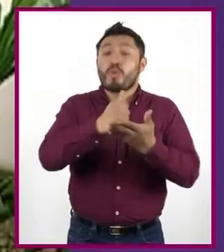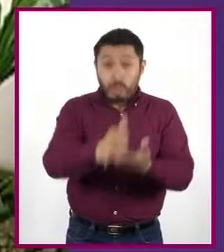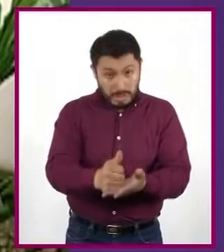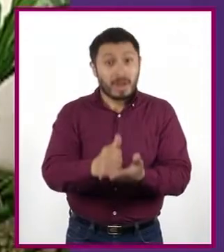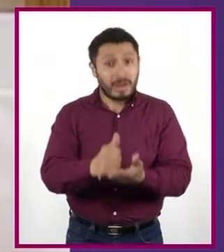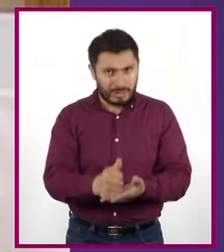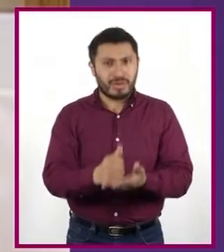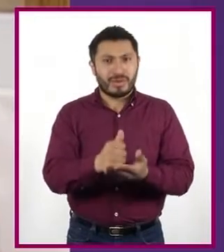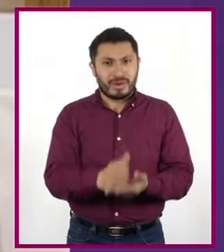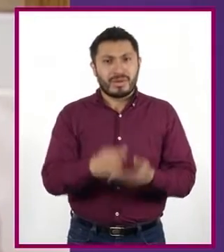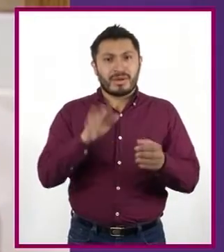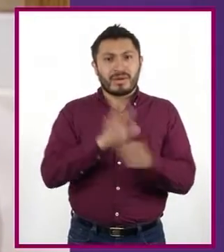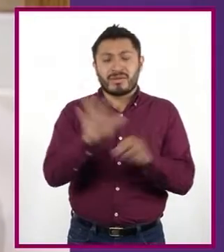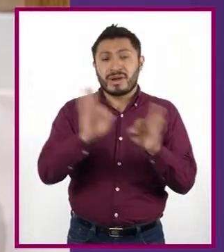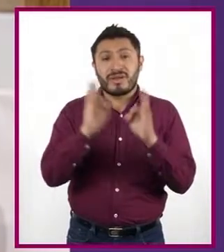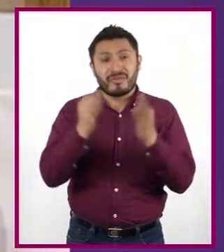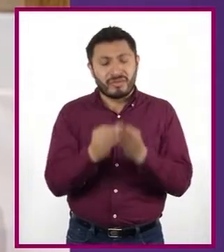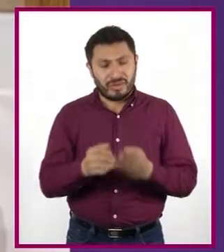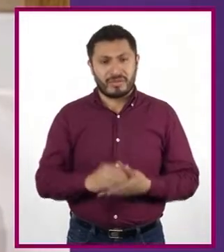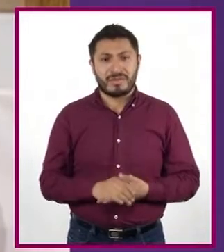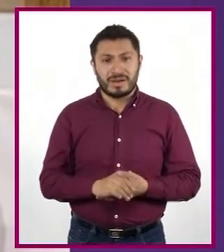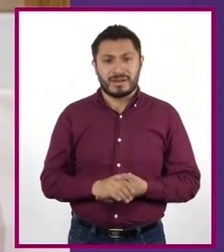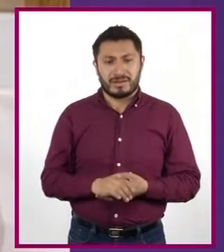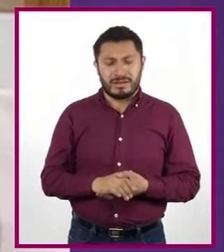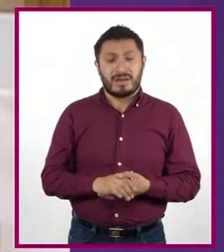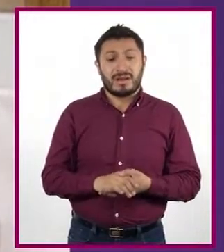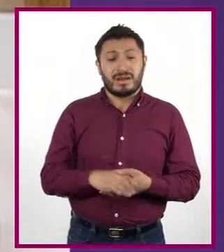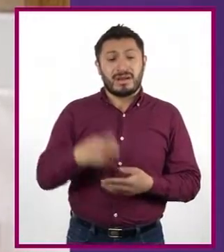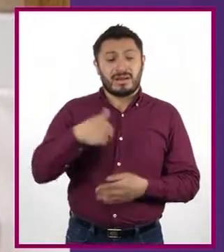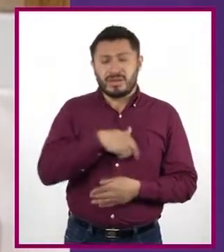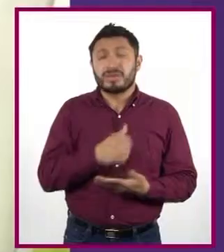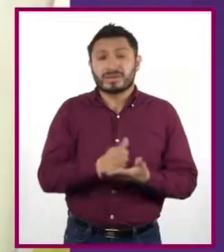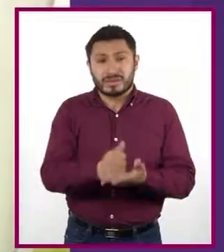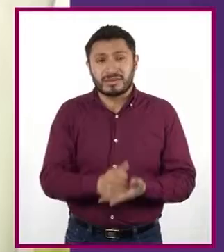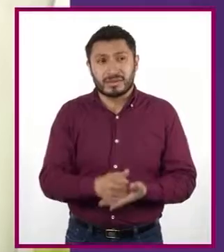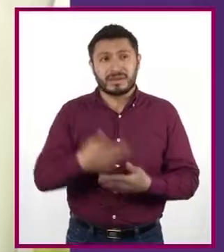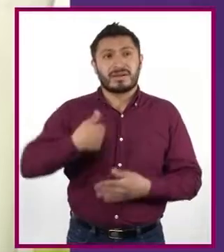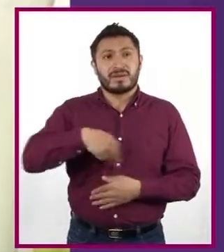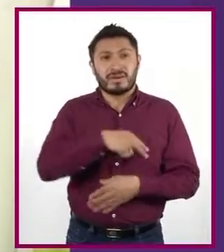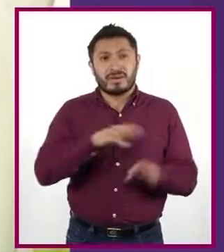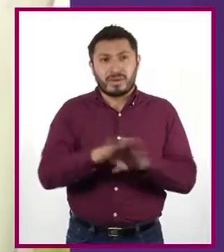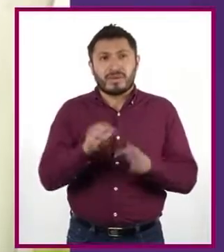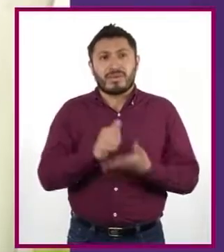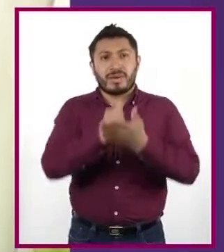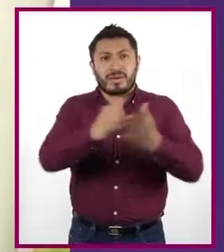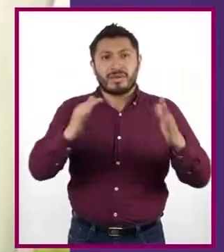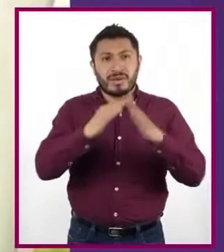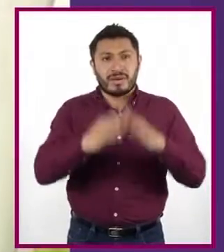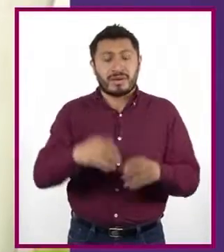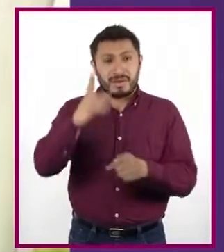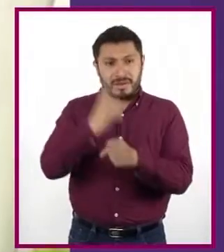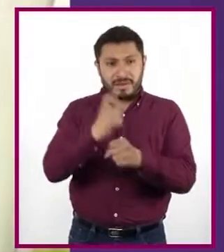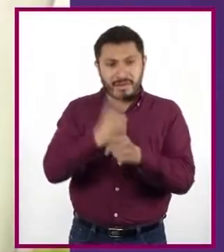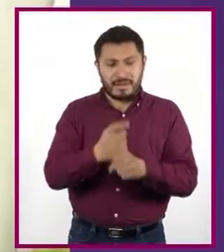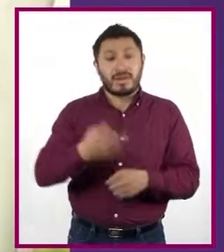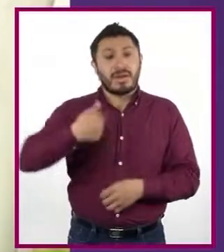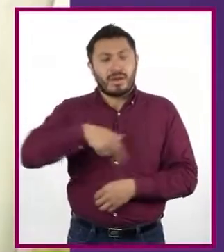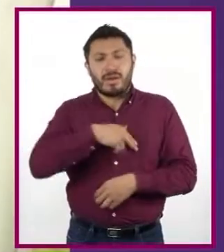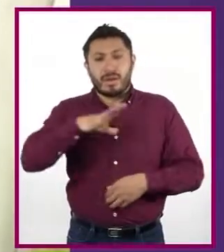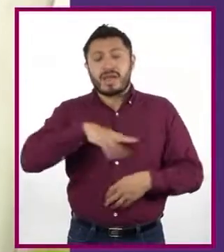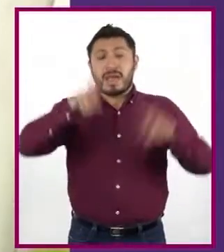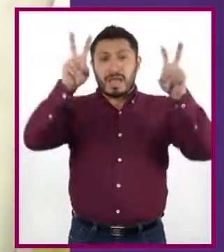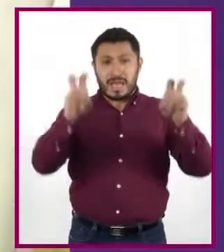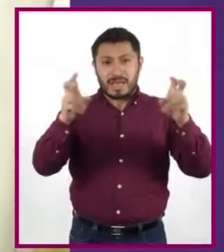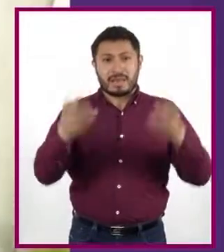en la medida en que nos informemos más. ¿Qué acciones podemos tomar así en casa? Podemos acciones tomar muy básicas. en la casa, bueno, en primer lugar está el tema de